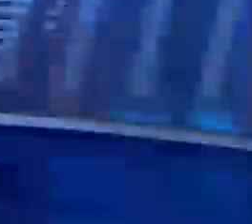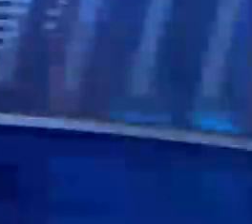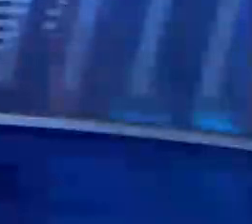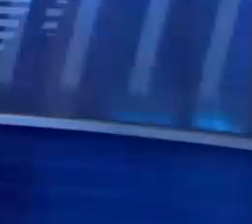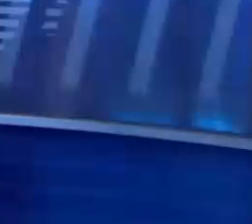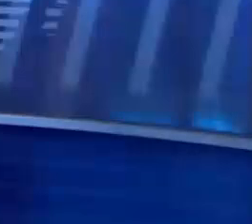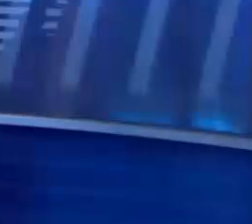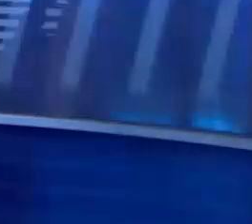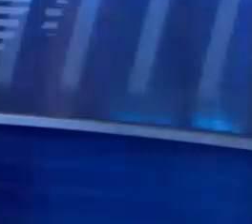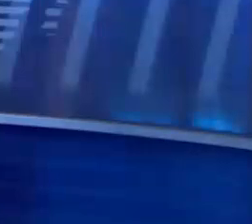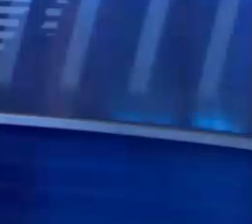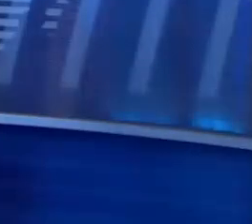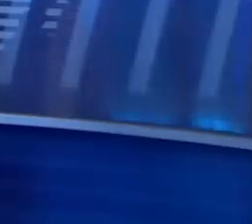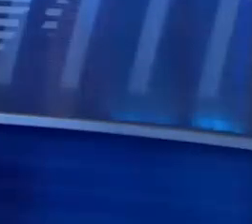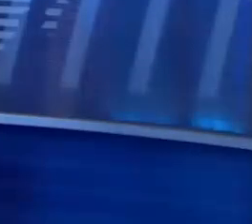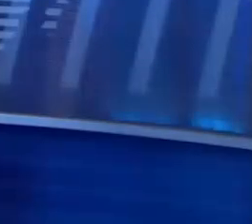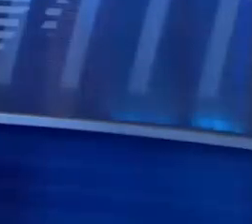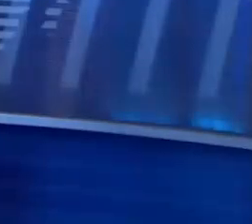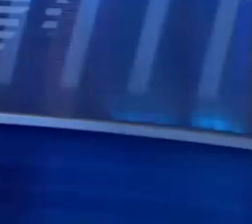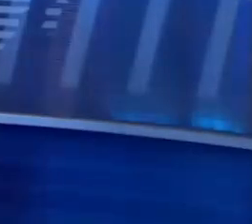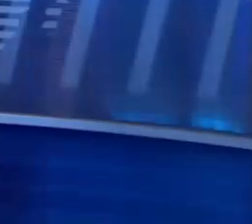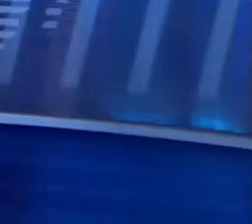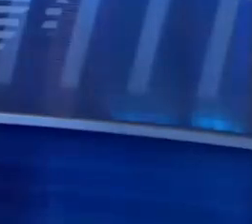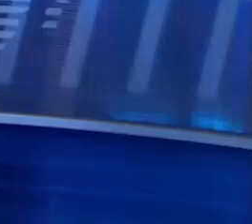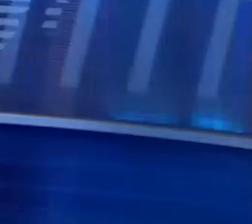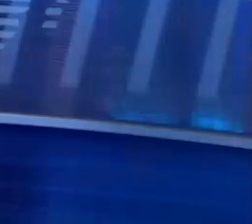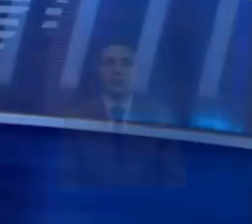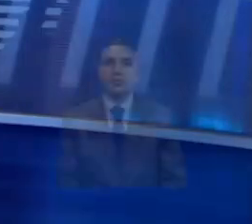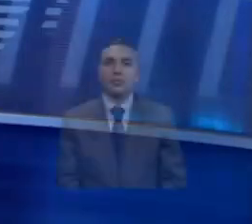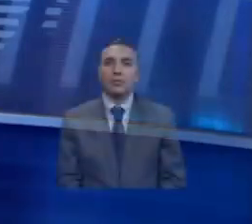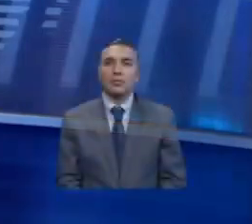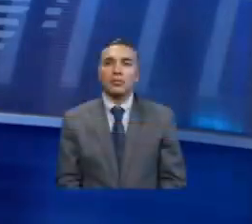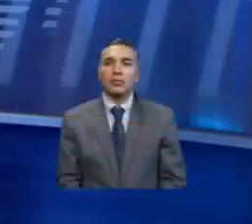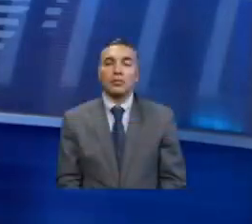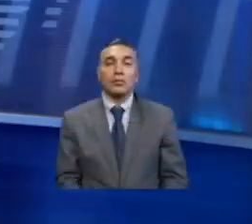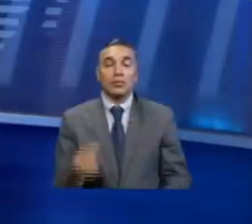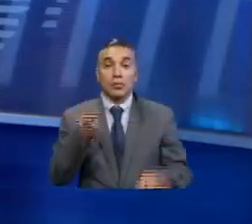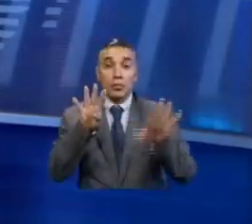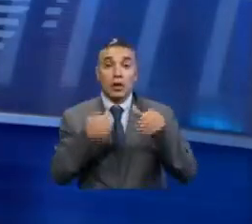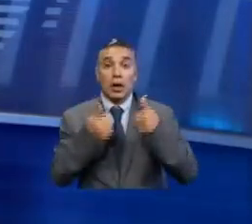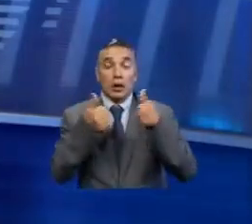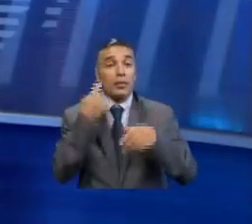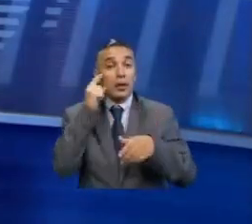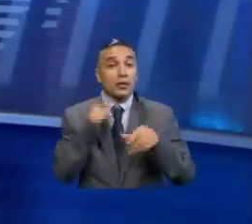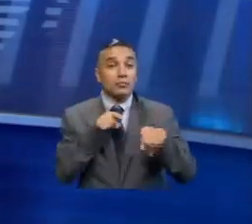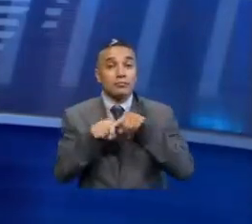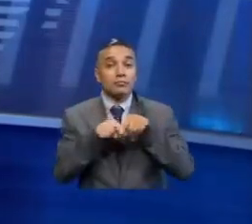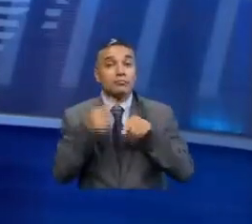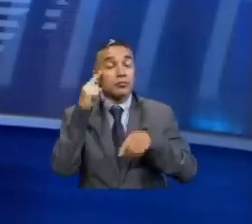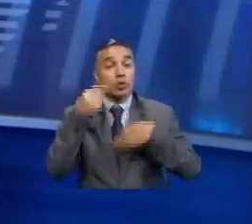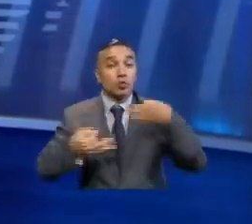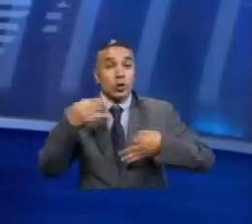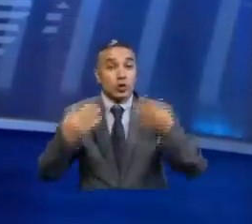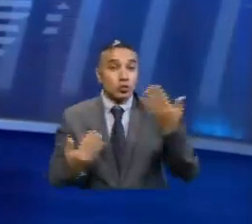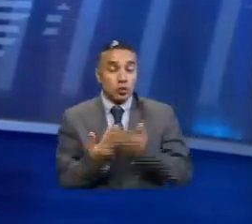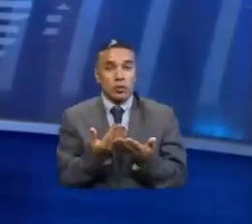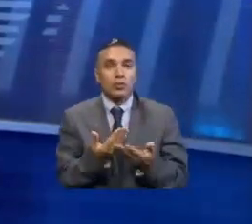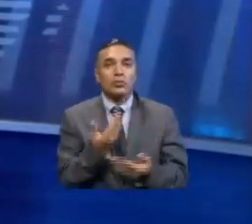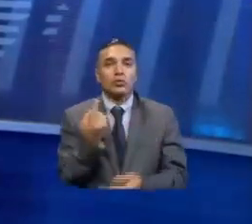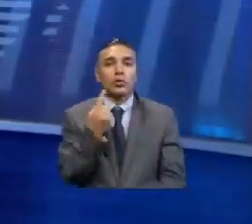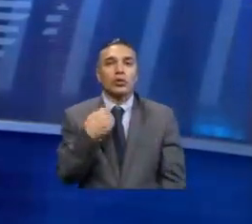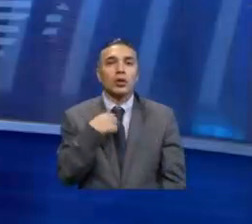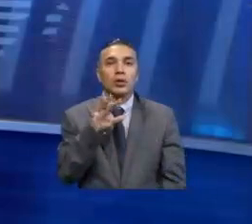Siete de la mañana, 31 minutos. De 9 postulantes al concurso para la renovación parcial de la Corte Constitucional, ya solo quedan